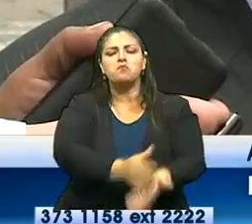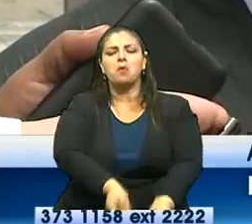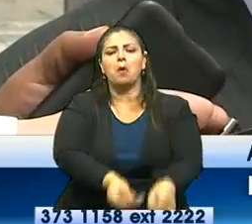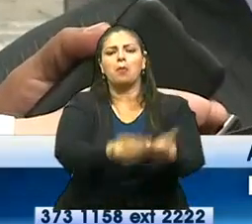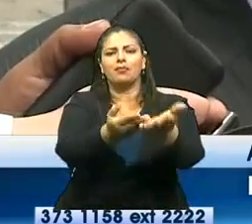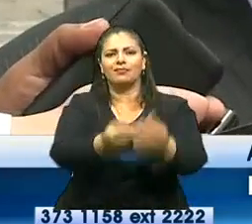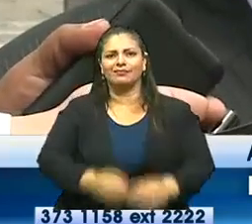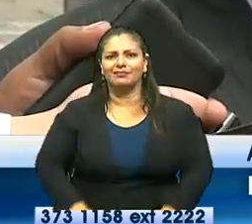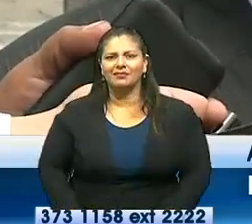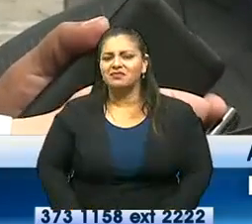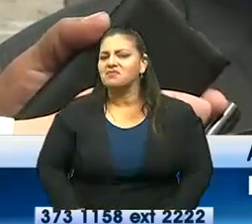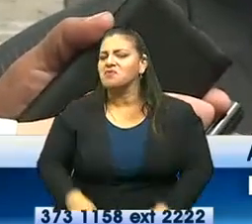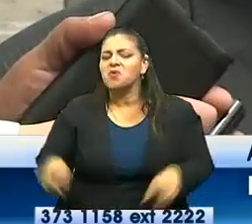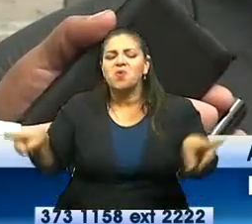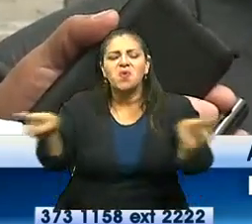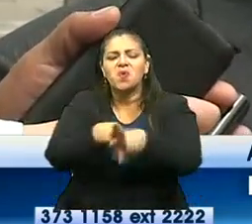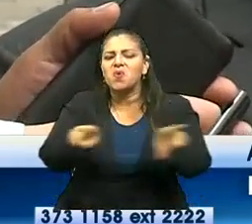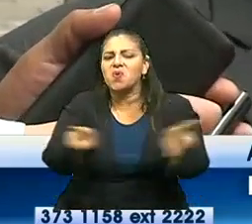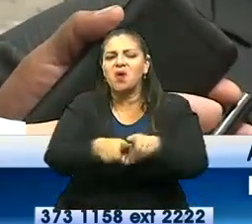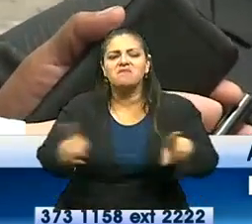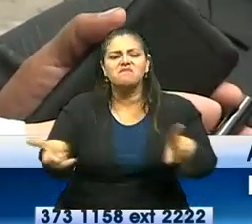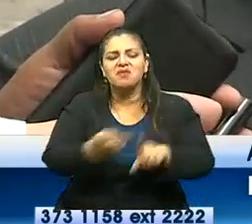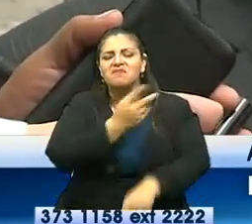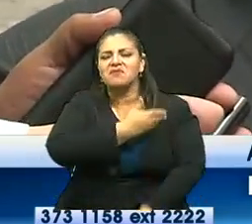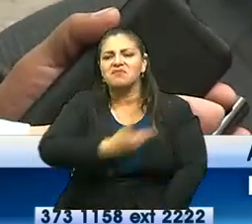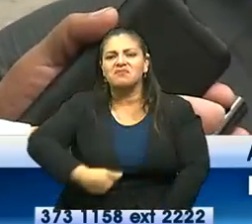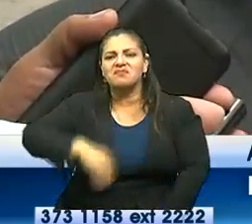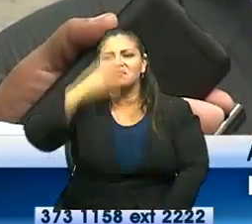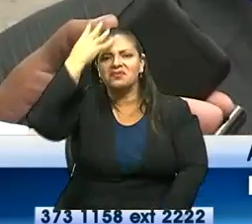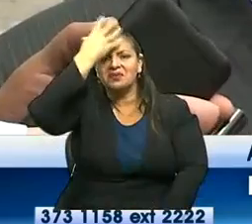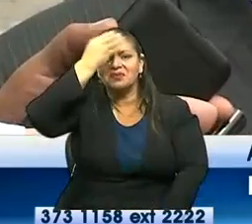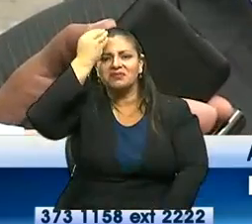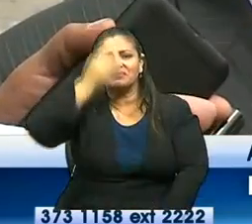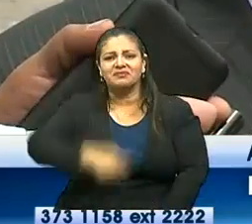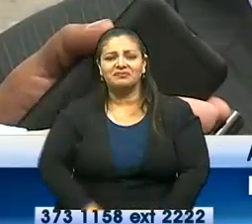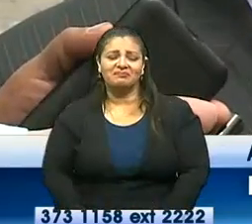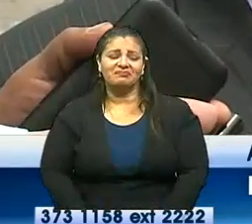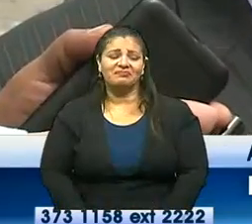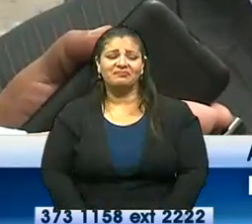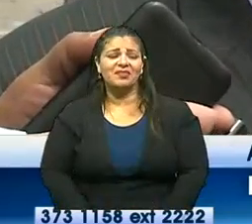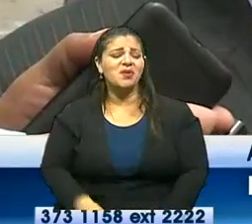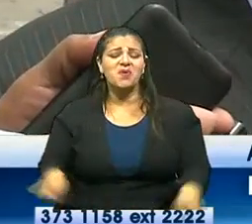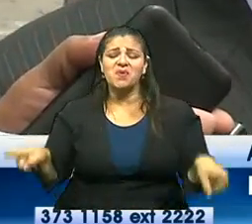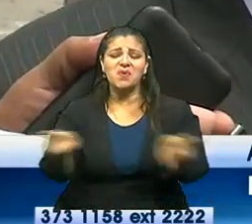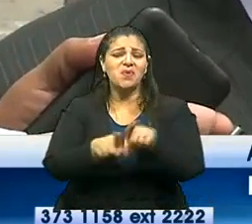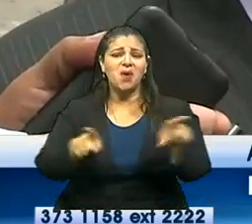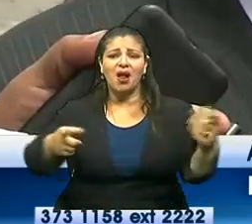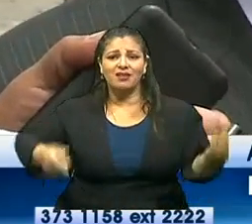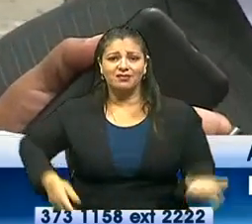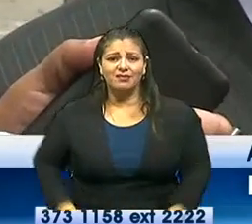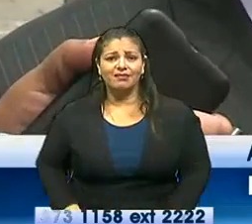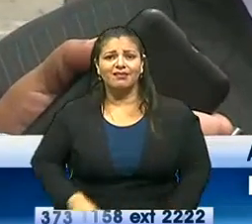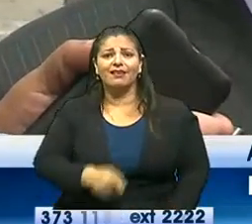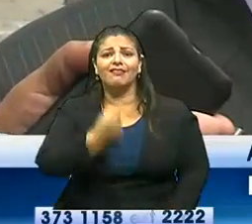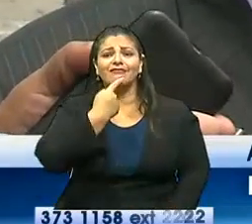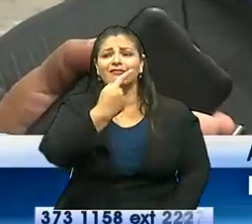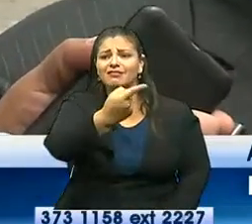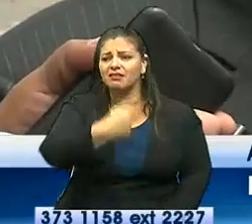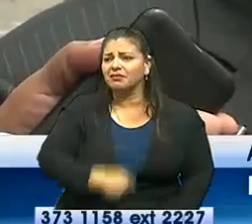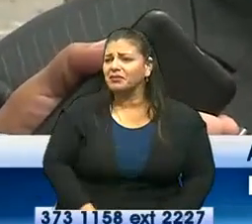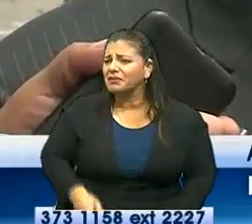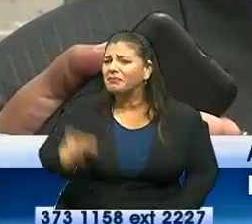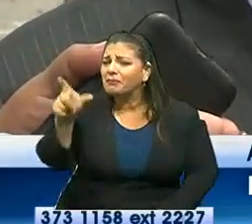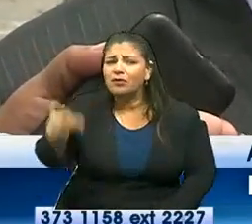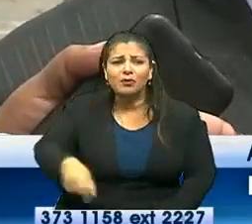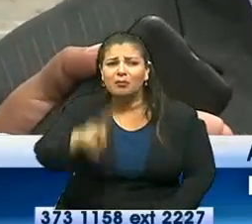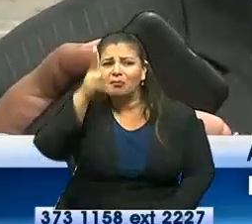Jorge Glass, que dice, solo falta que me llamen a juicio político por recursos de prensa. Y